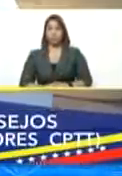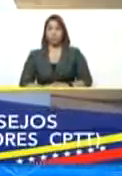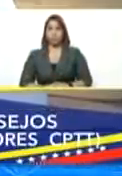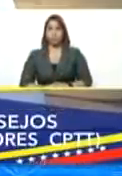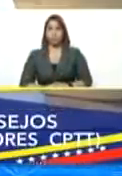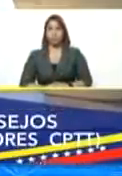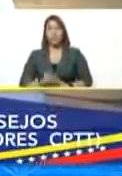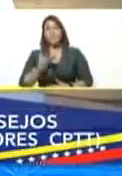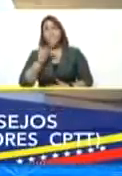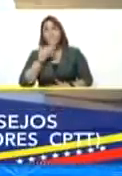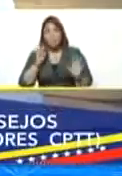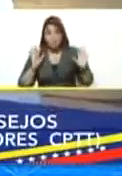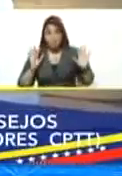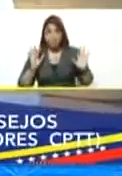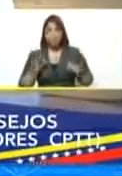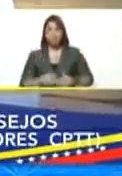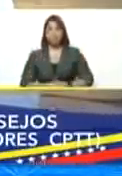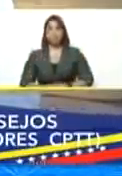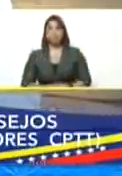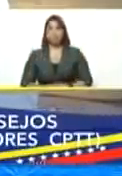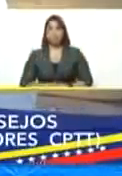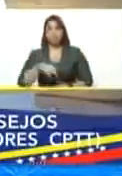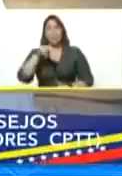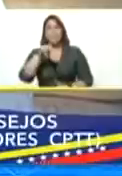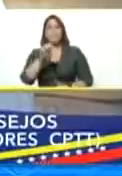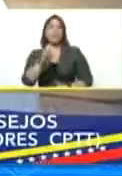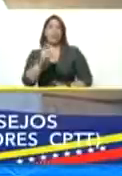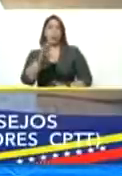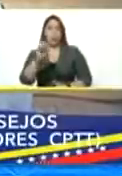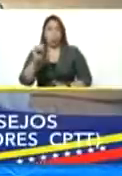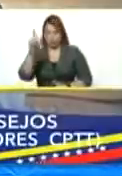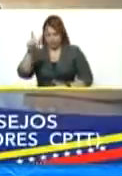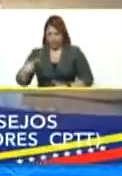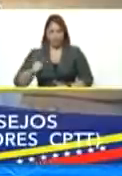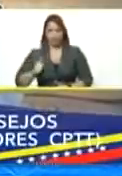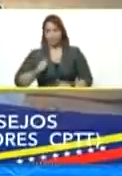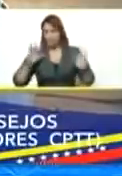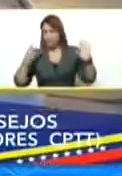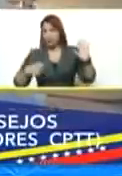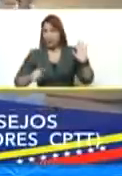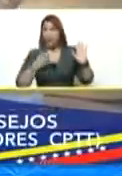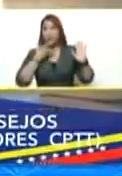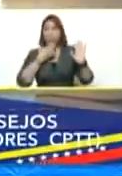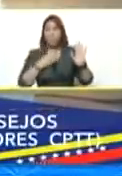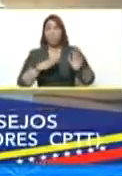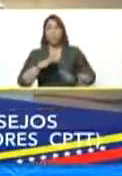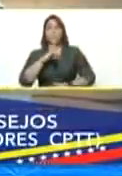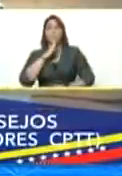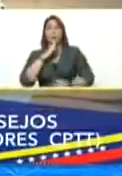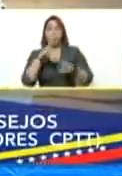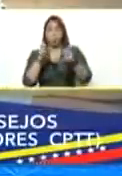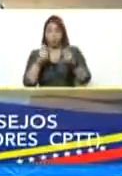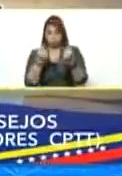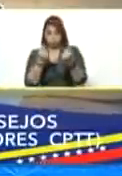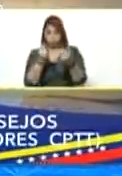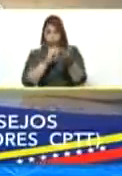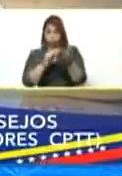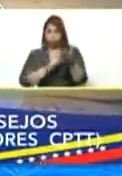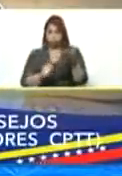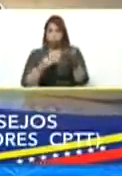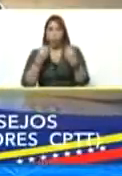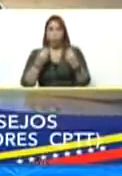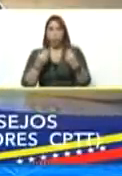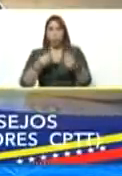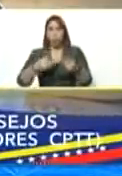Si, por ejemplo, Pedro Pérez tiene una cuenta bancaria, como